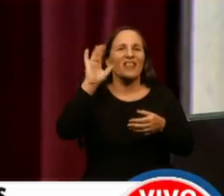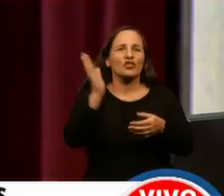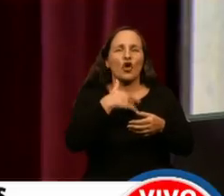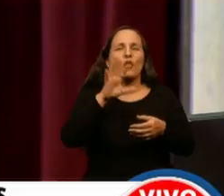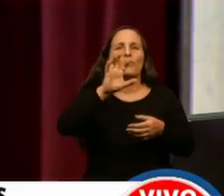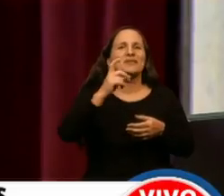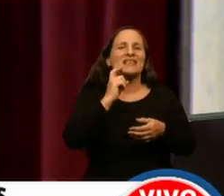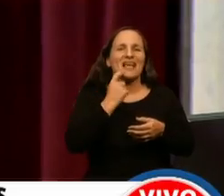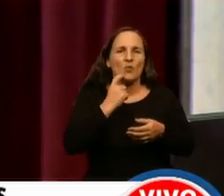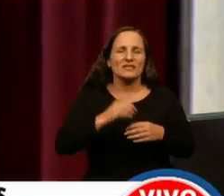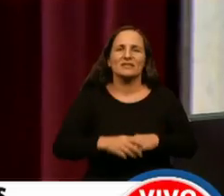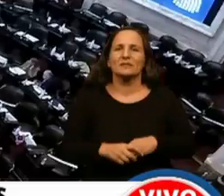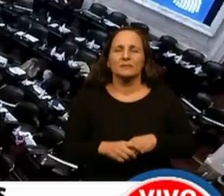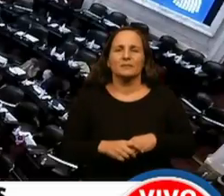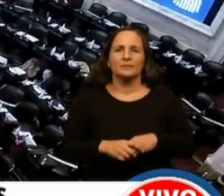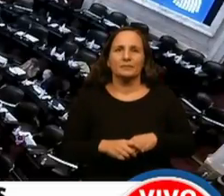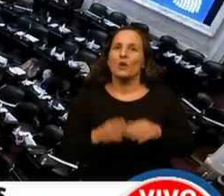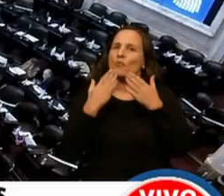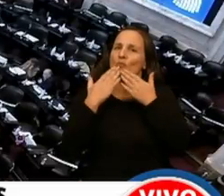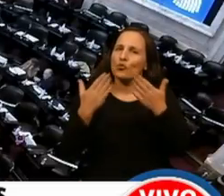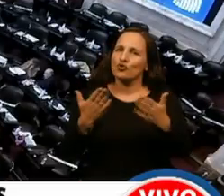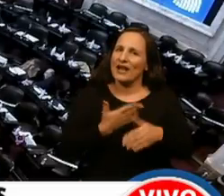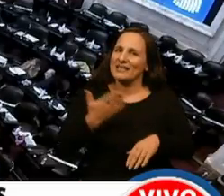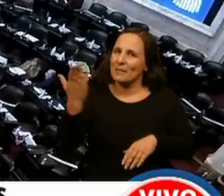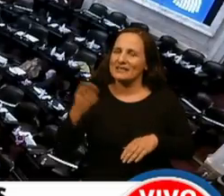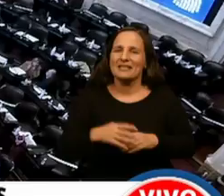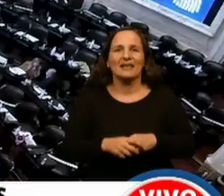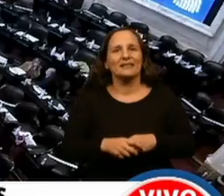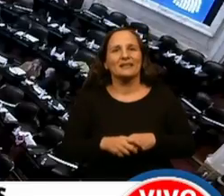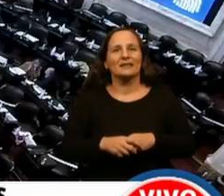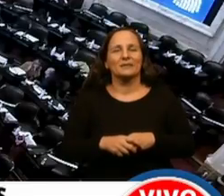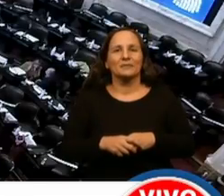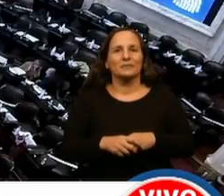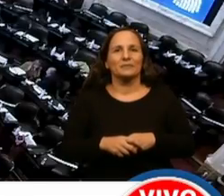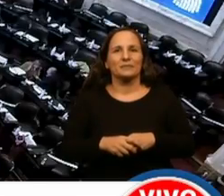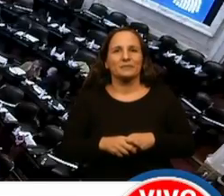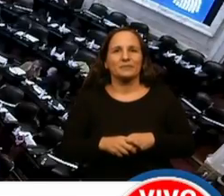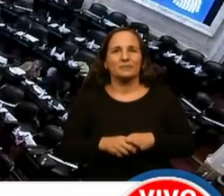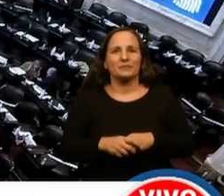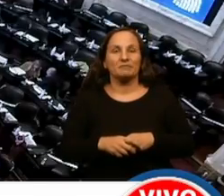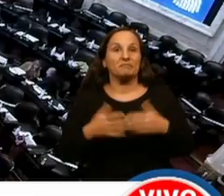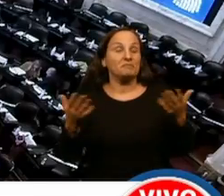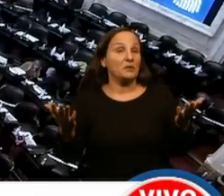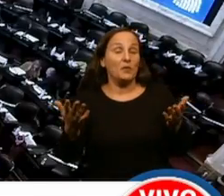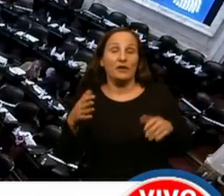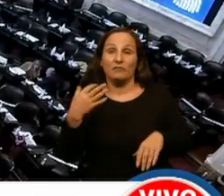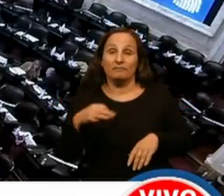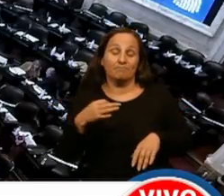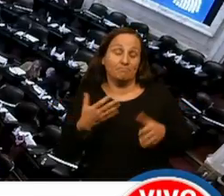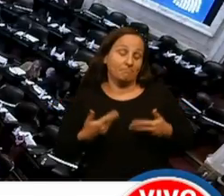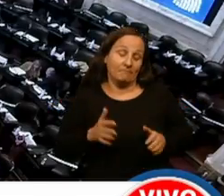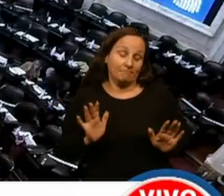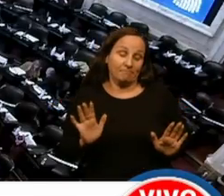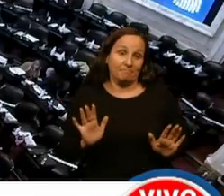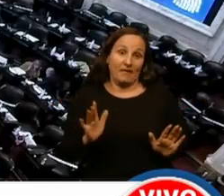luís muchas gracias presidente bueno noble esa obliga la